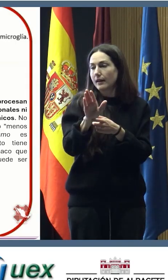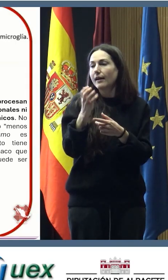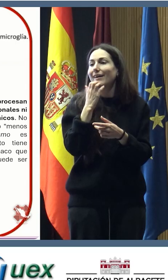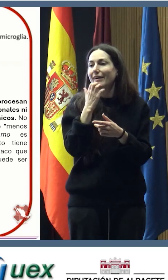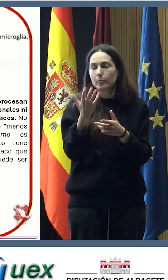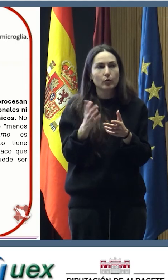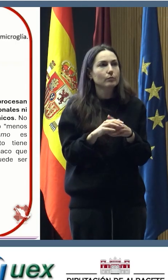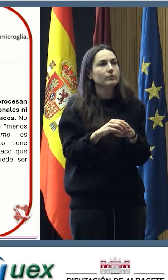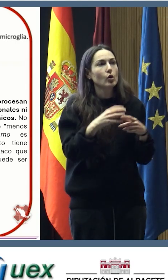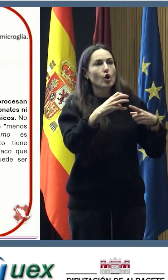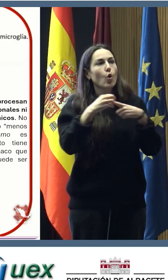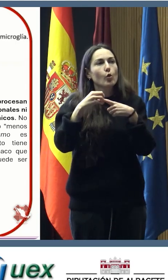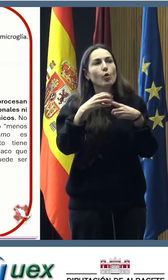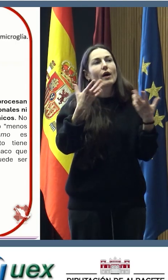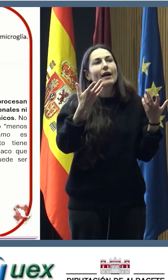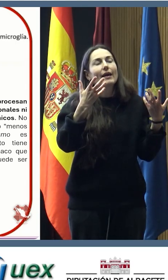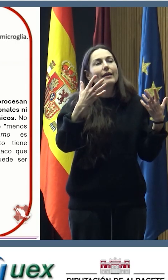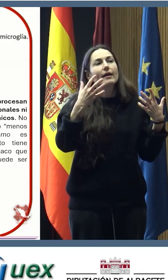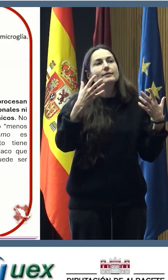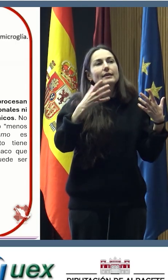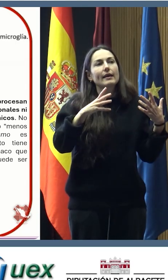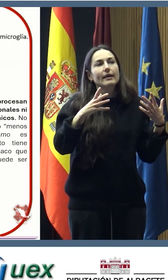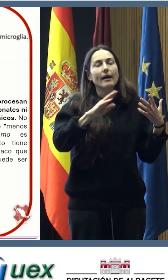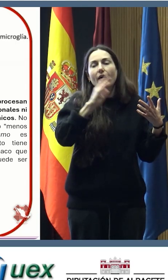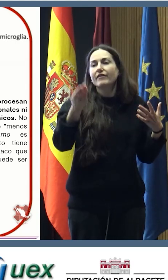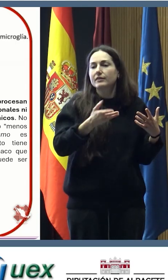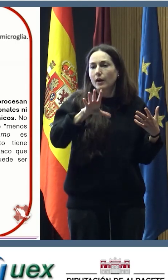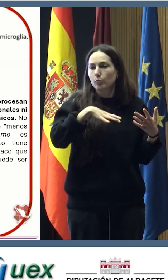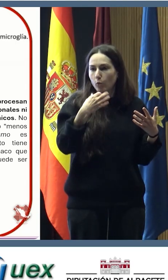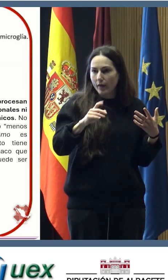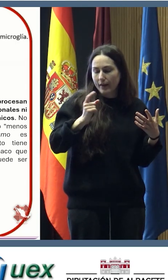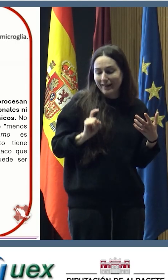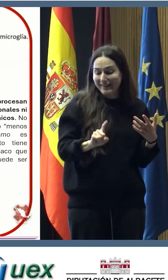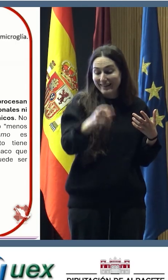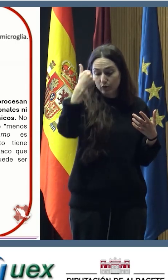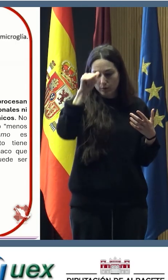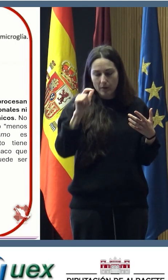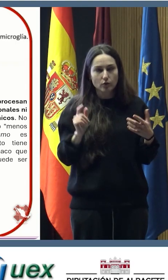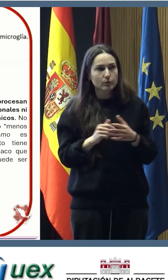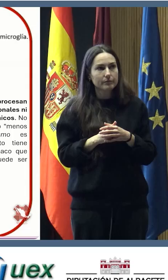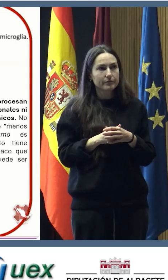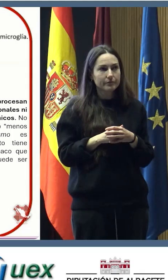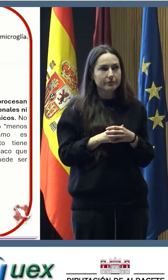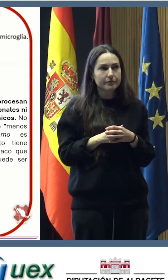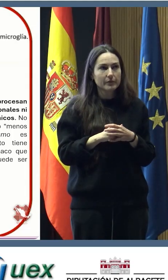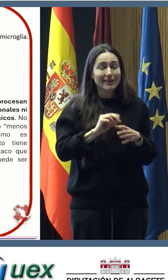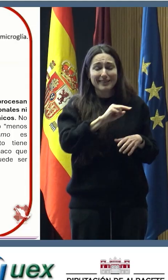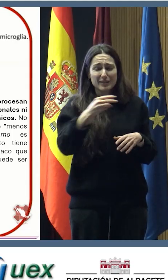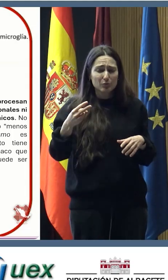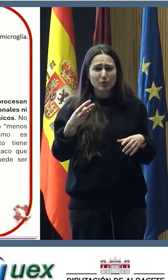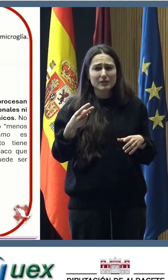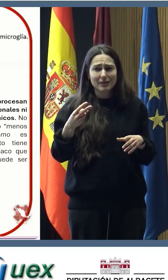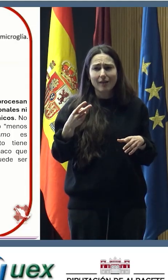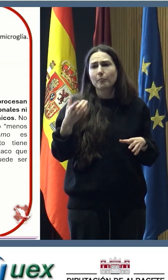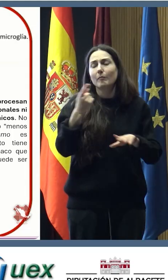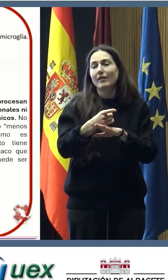porque las hormonas pueden influir. Los ratones machos, la respuesta depende de las células inmunitarias,